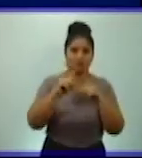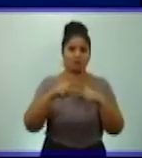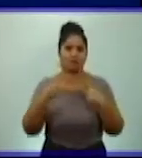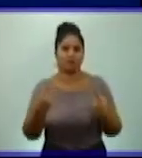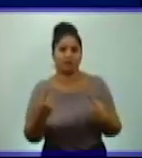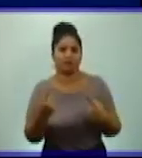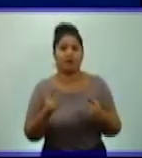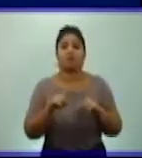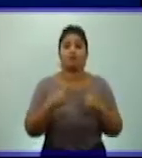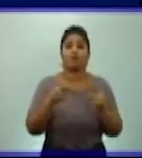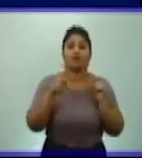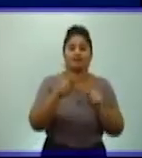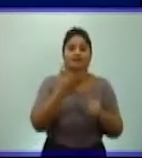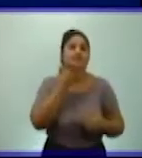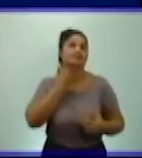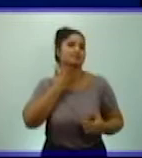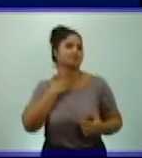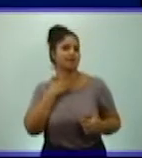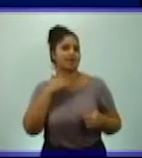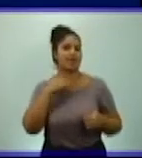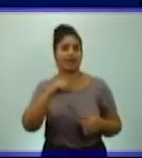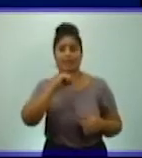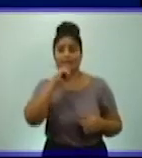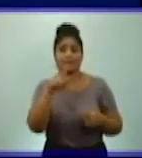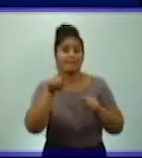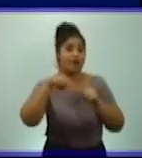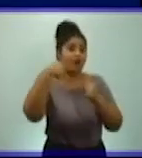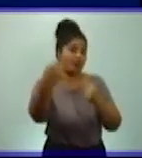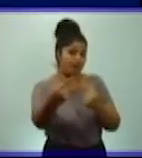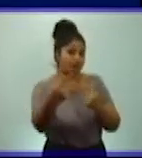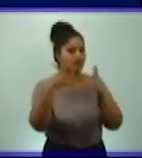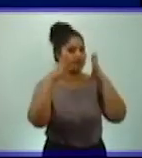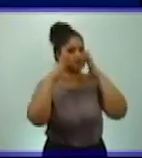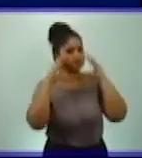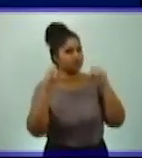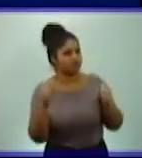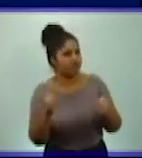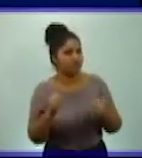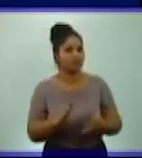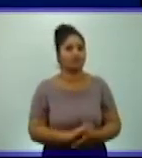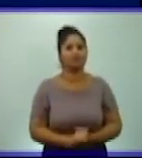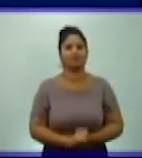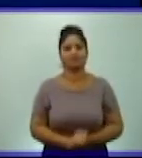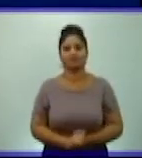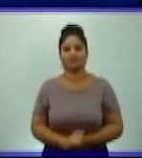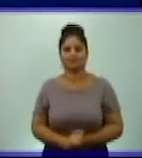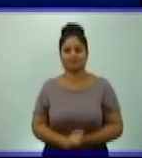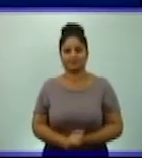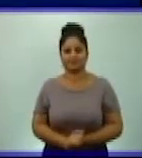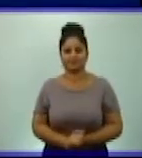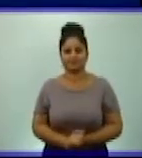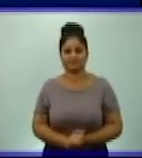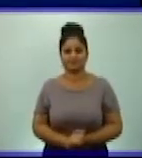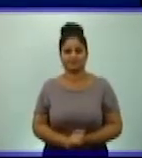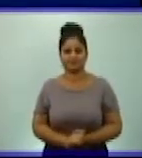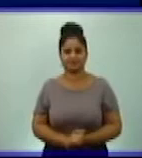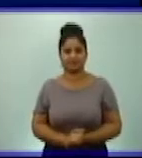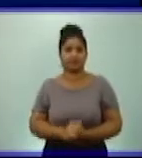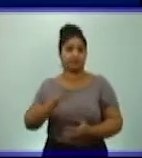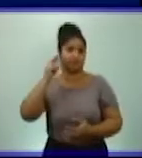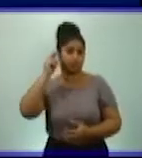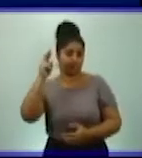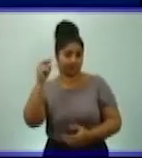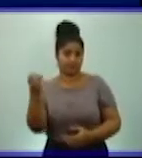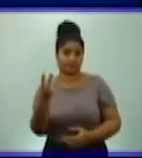con lágrimas, no con risas, porque también ella está tratando de convencerlo. ¿Y cuáles son los vocablos que